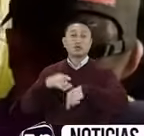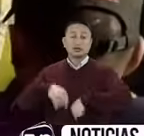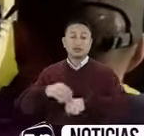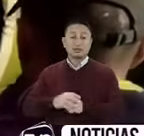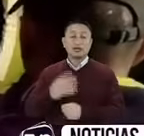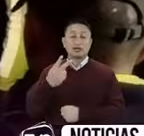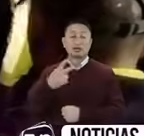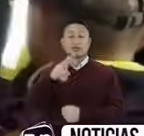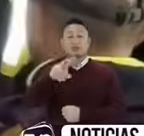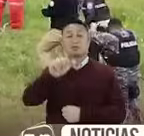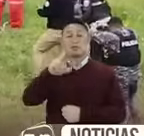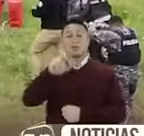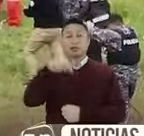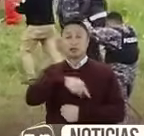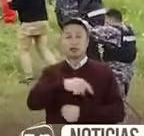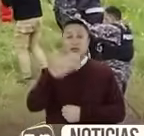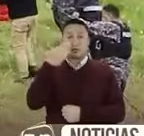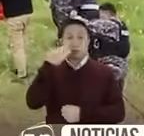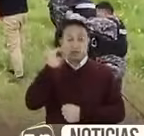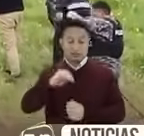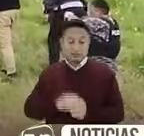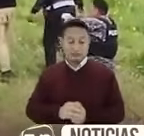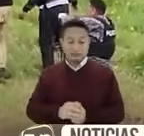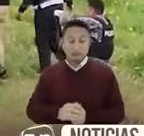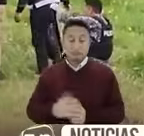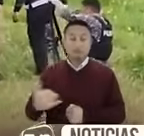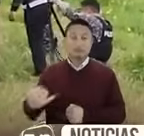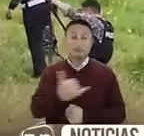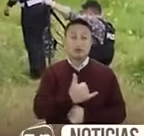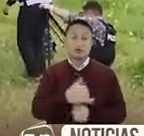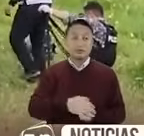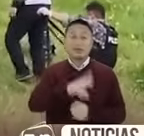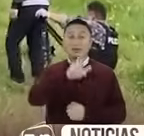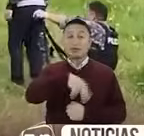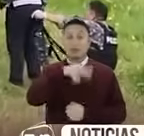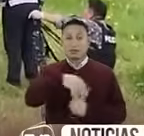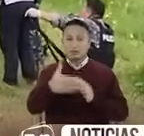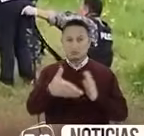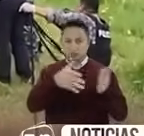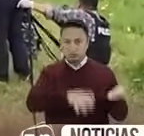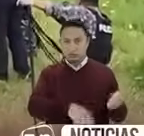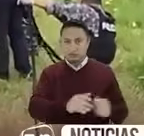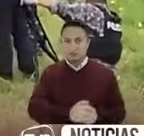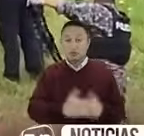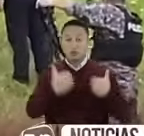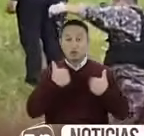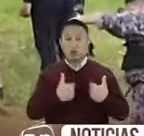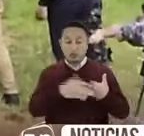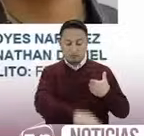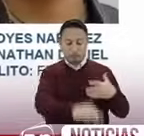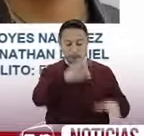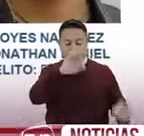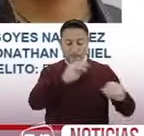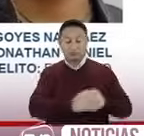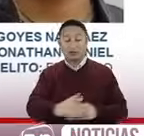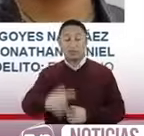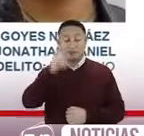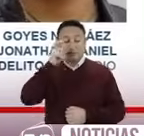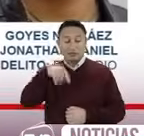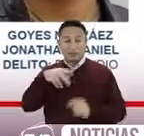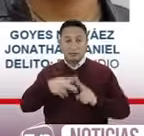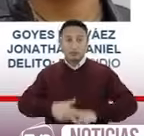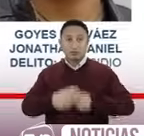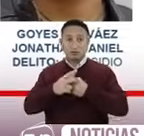madre de las pequeñas, que fueron localizadas sin vida después de 3 meses. Durante la recuperación de los cuerpos, Fiscalía dio paso a que figure en la lista de los